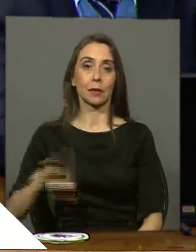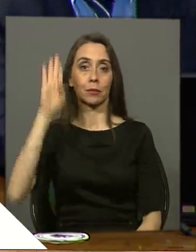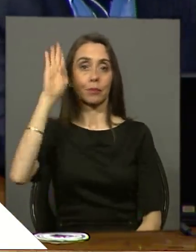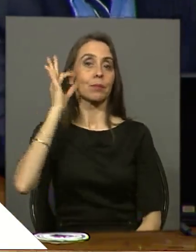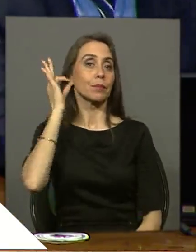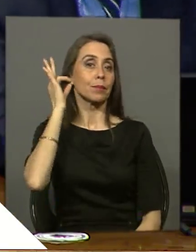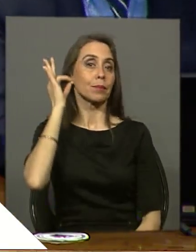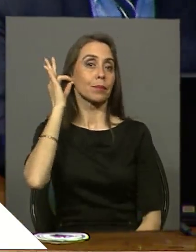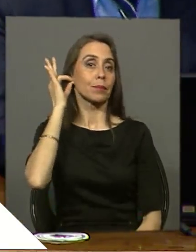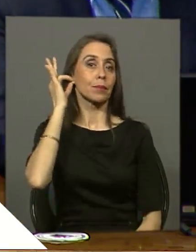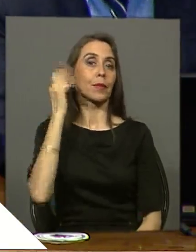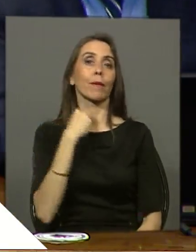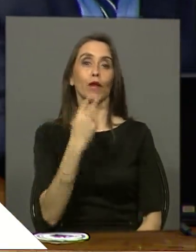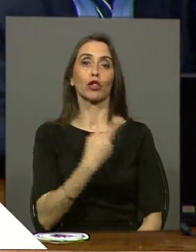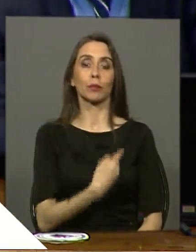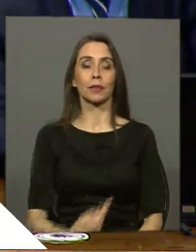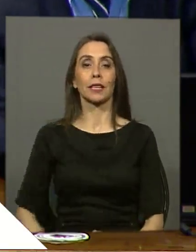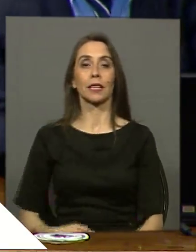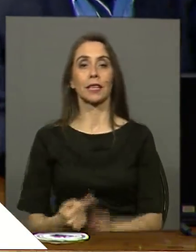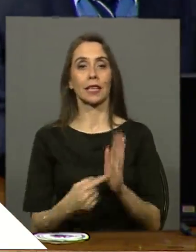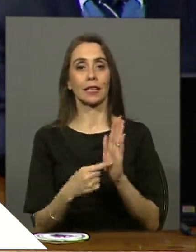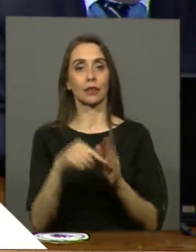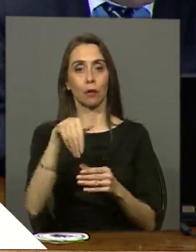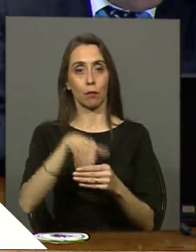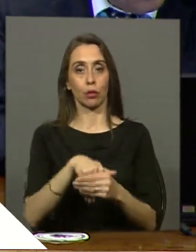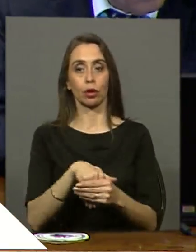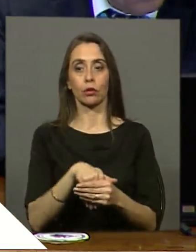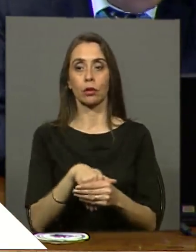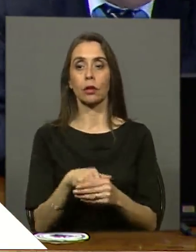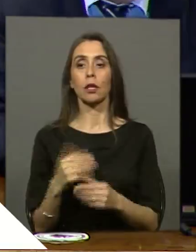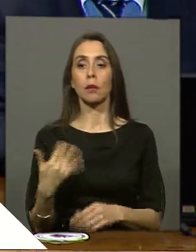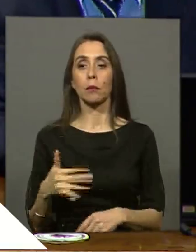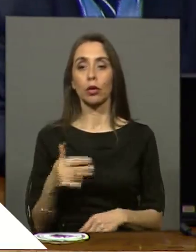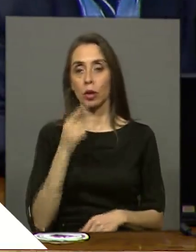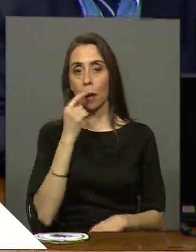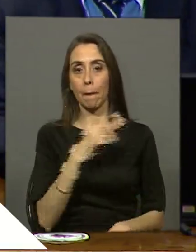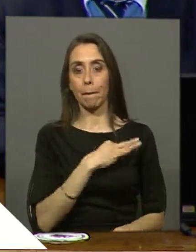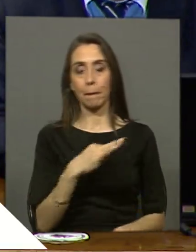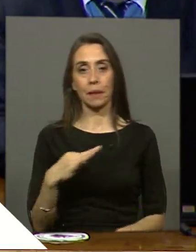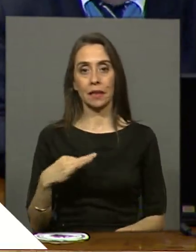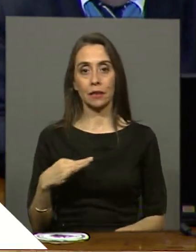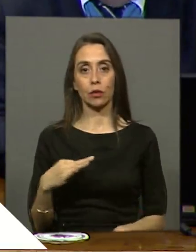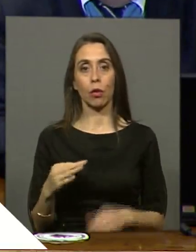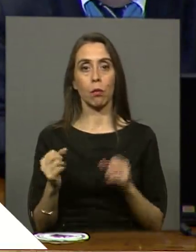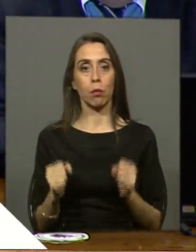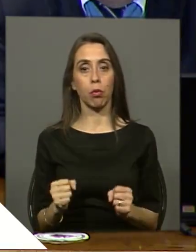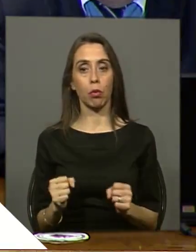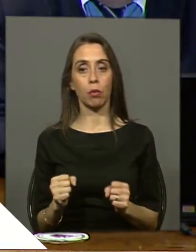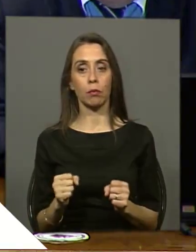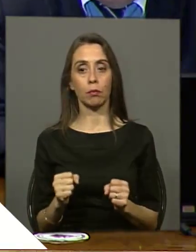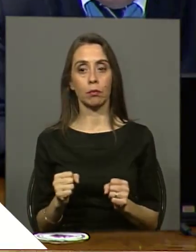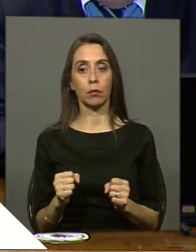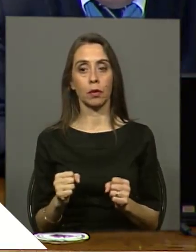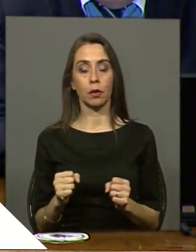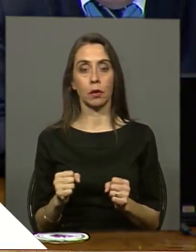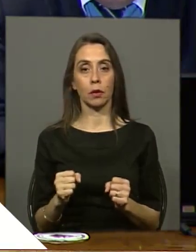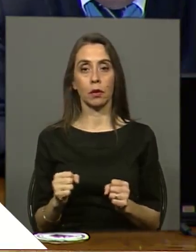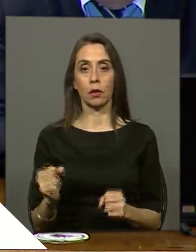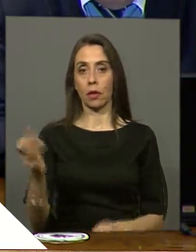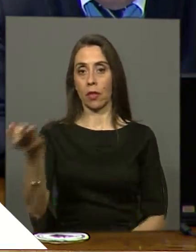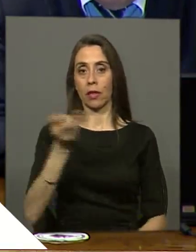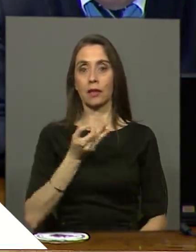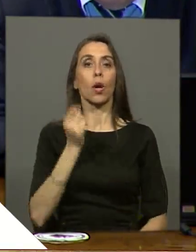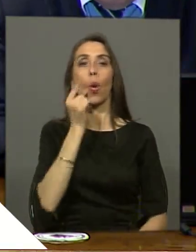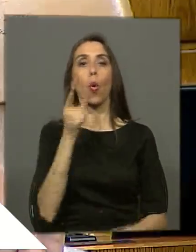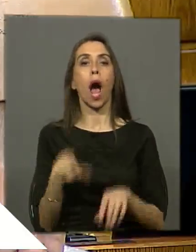sobre este punto en votación que sería importante si el ministro pudiese señalar el